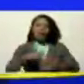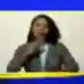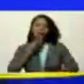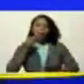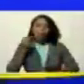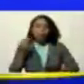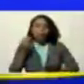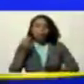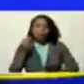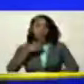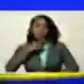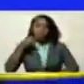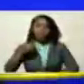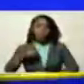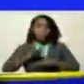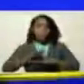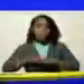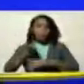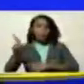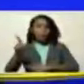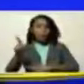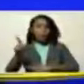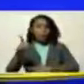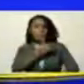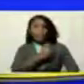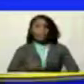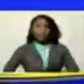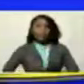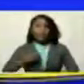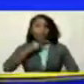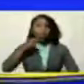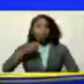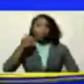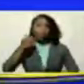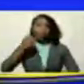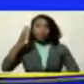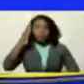rusa. Por eso el presidente Putin sabe que puede contar